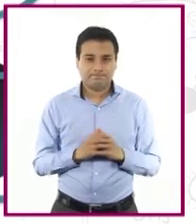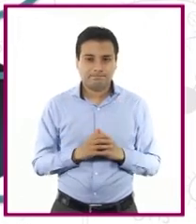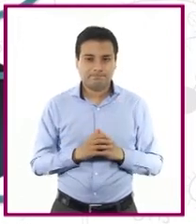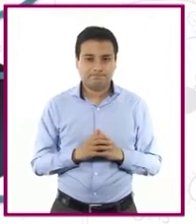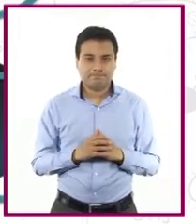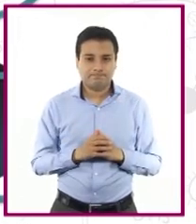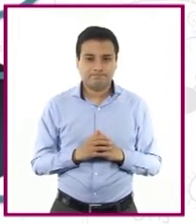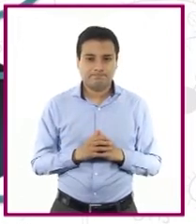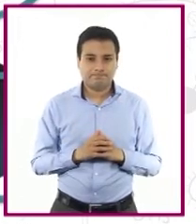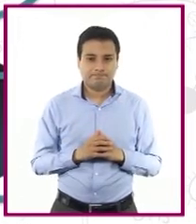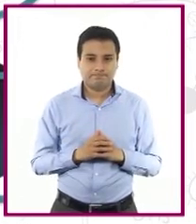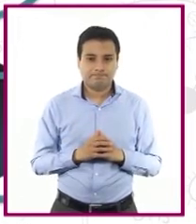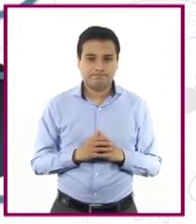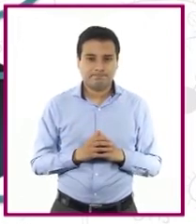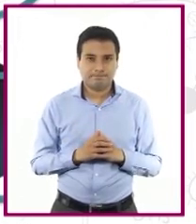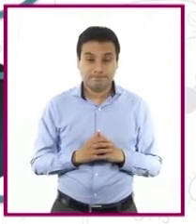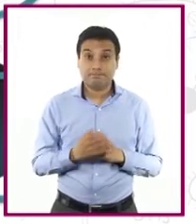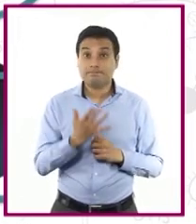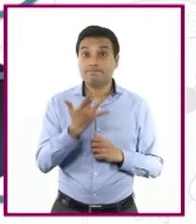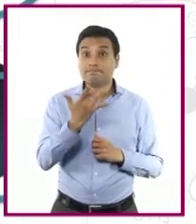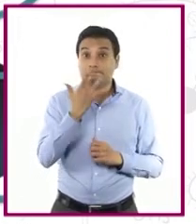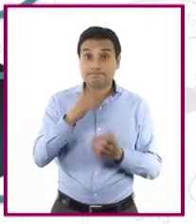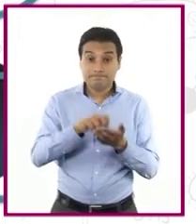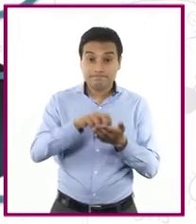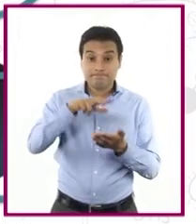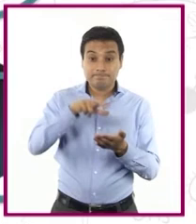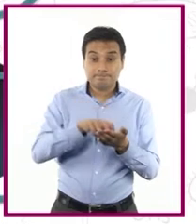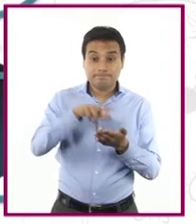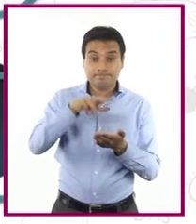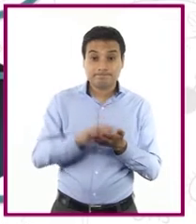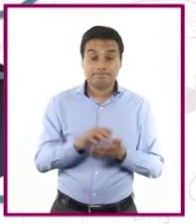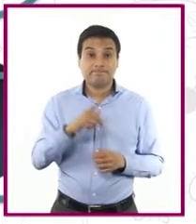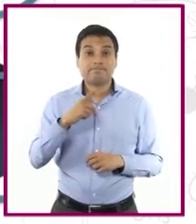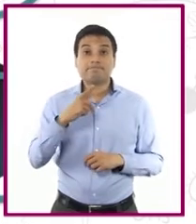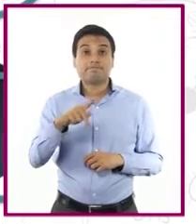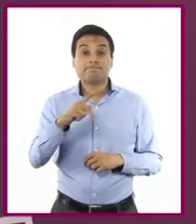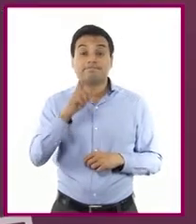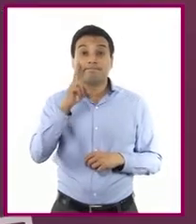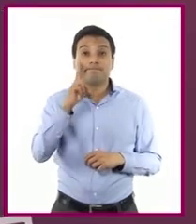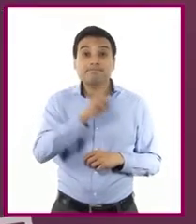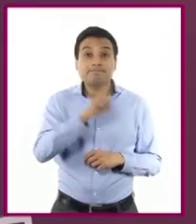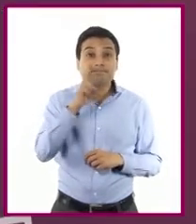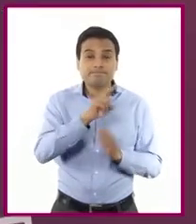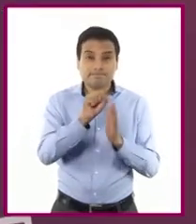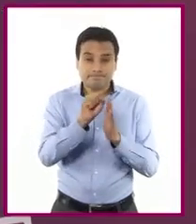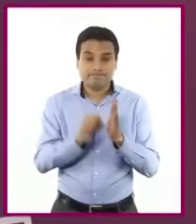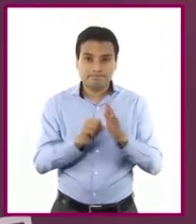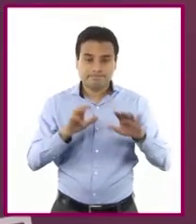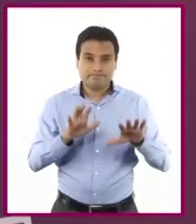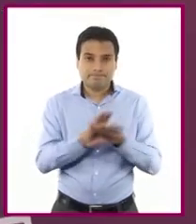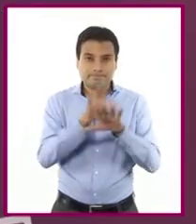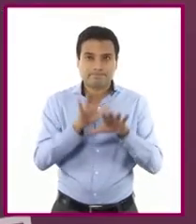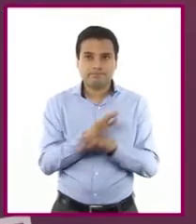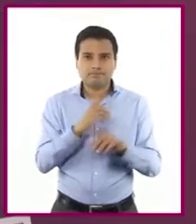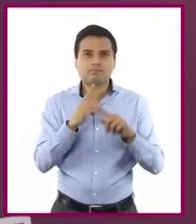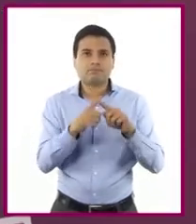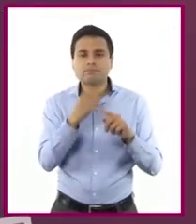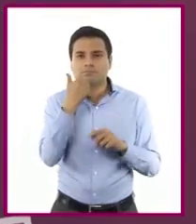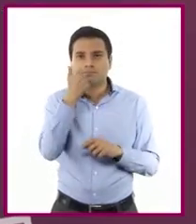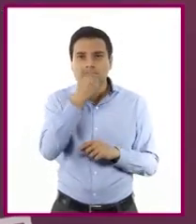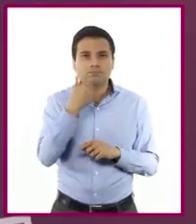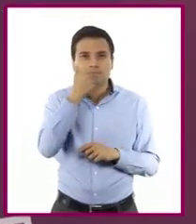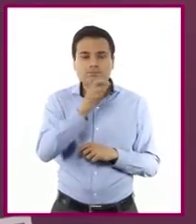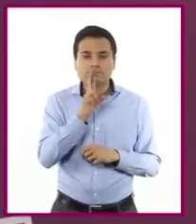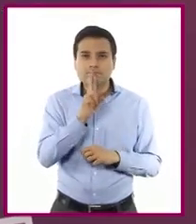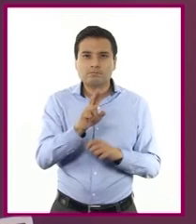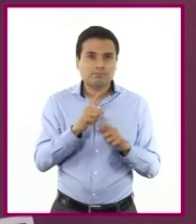estructuras respiratorias a lo largo del ciclo de vida de las ranas. ¿Qué alumno nos apoyará en esta